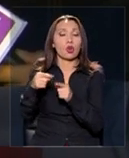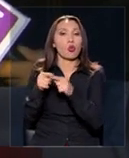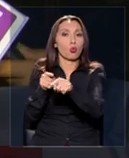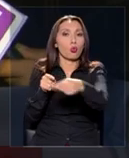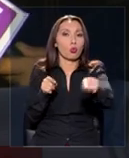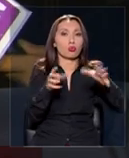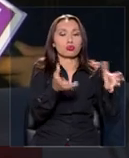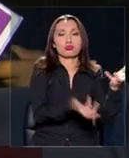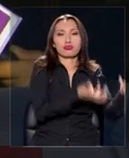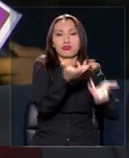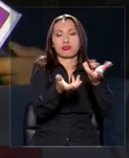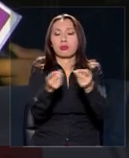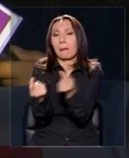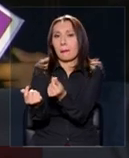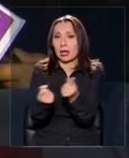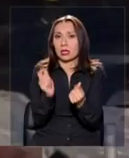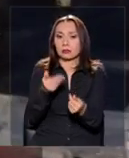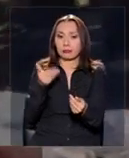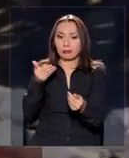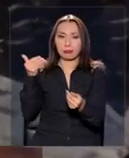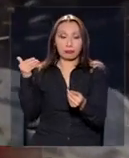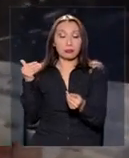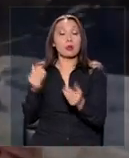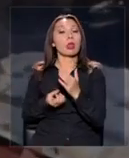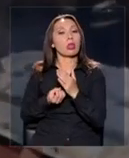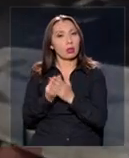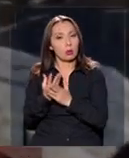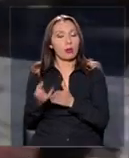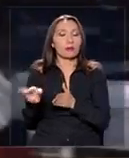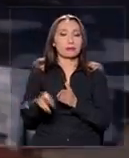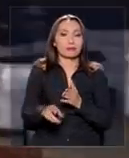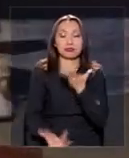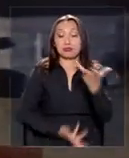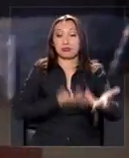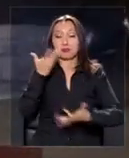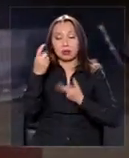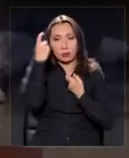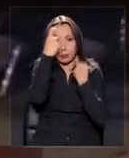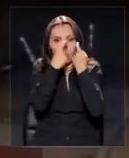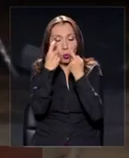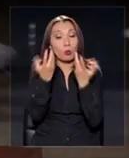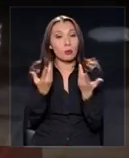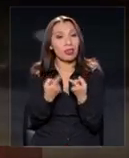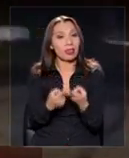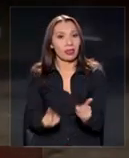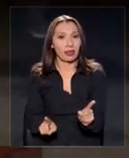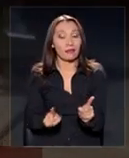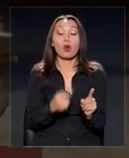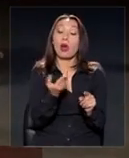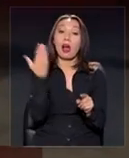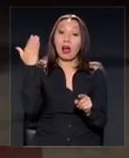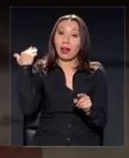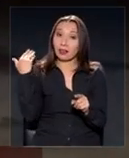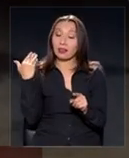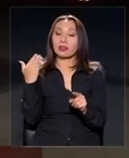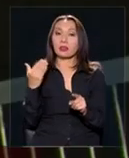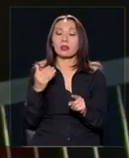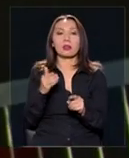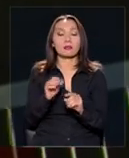de naturaleza similar que han ocurrido el último tiempo. Un nuevo ataque incendiario que causa preocupación, ya que a diferencia de otros anteriores,